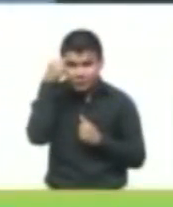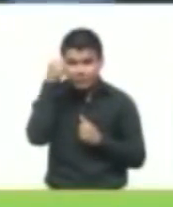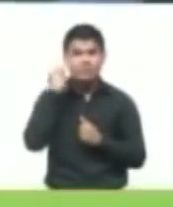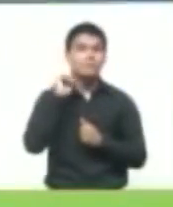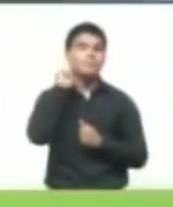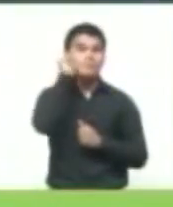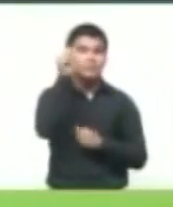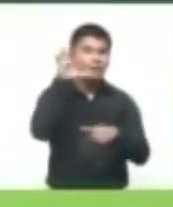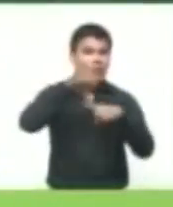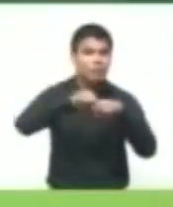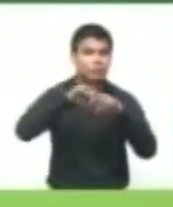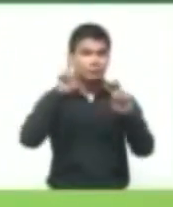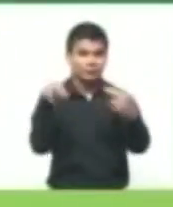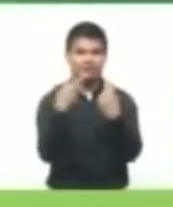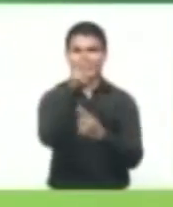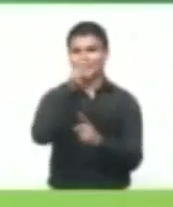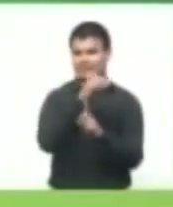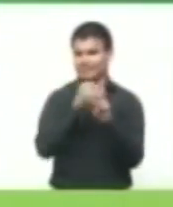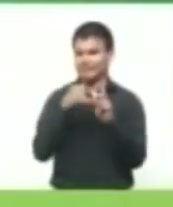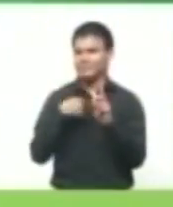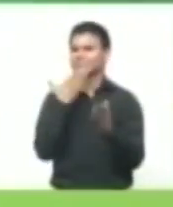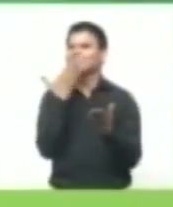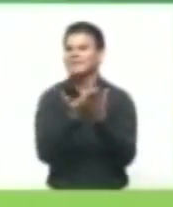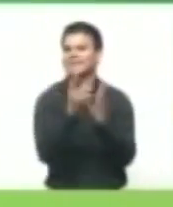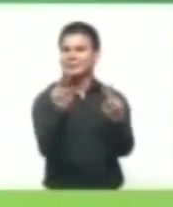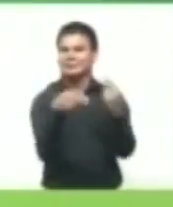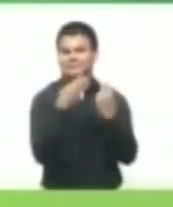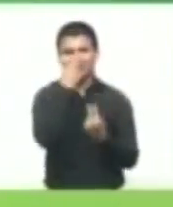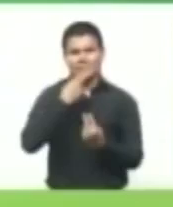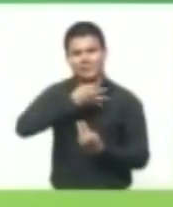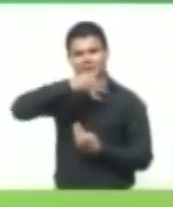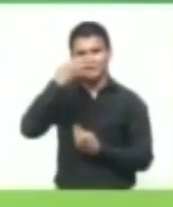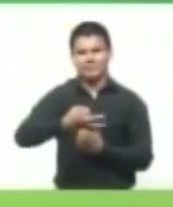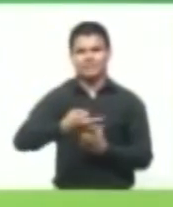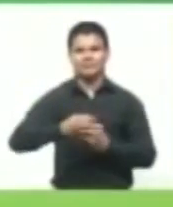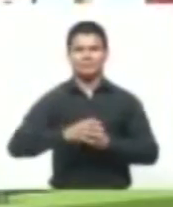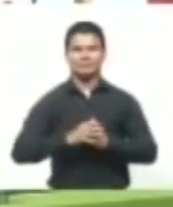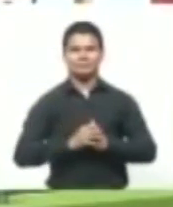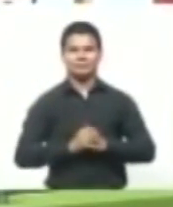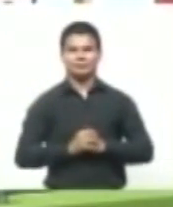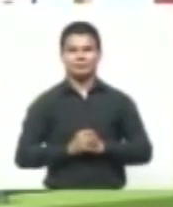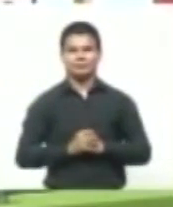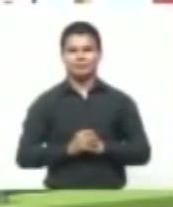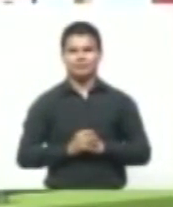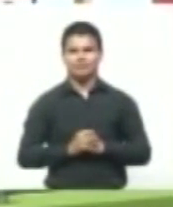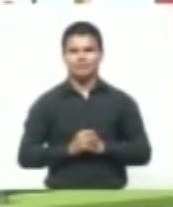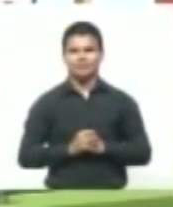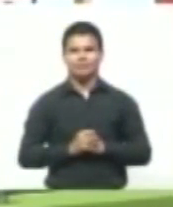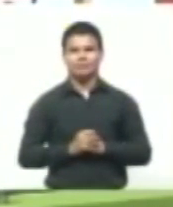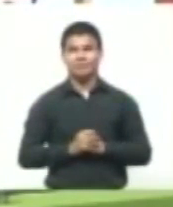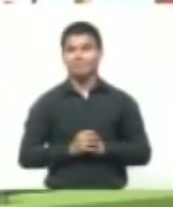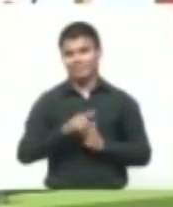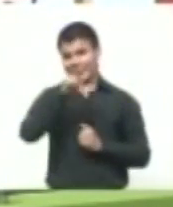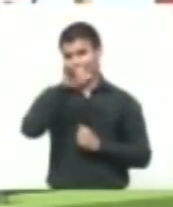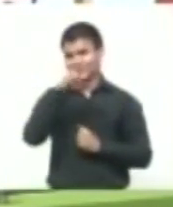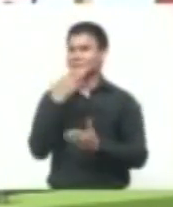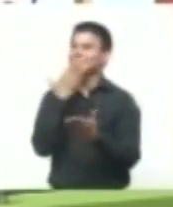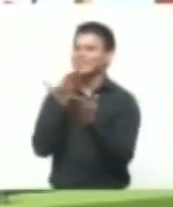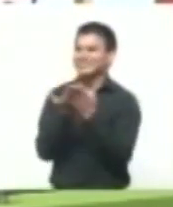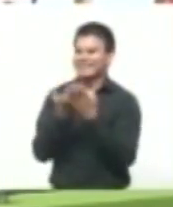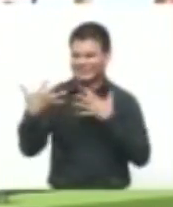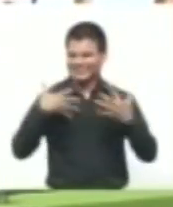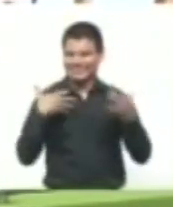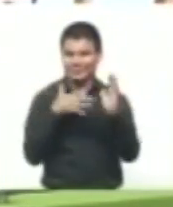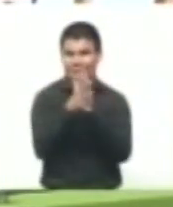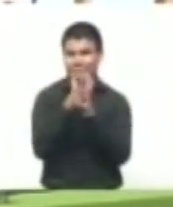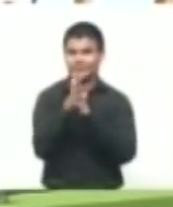mañana a las 6:30. Gracias por elegir el compromiso con la verdad. Ahí estaba Lucía con la información del entretenimiento. Tenemos